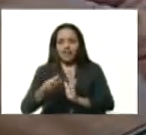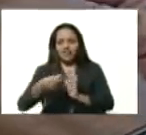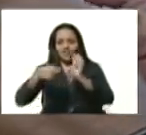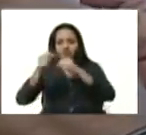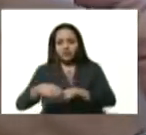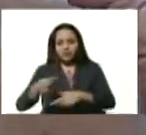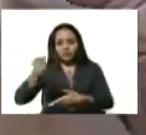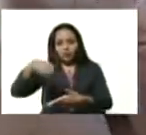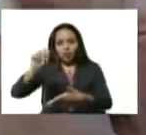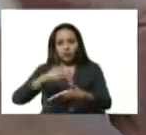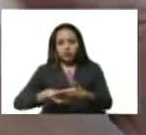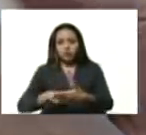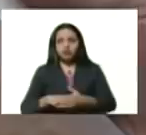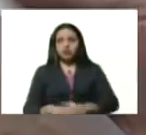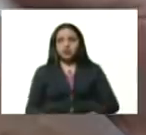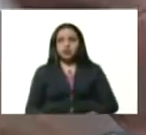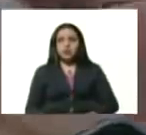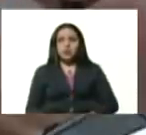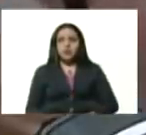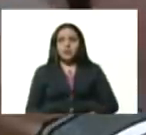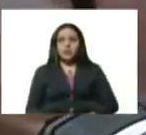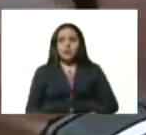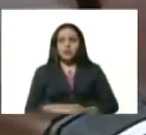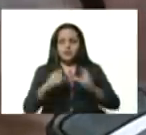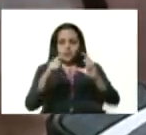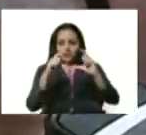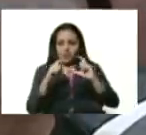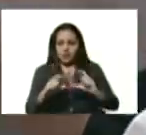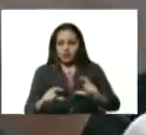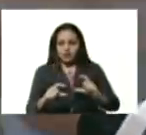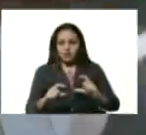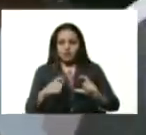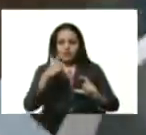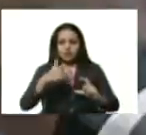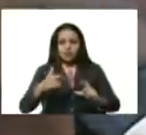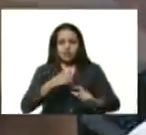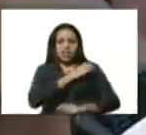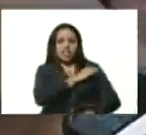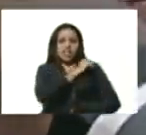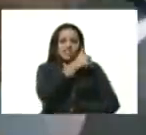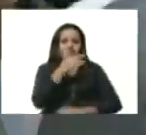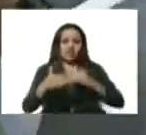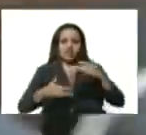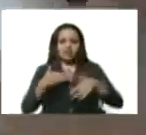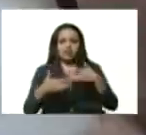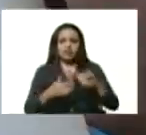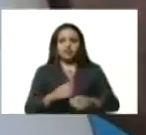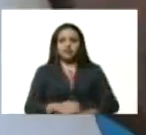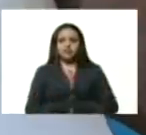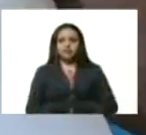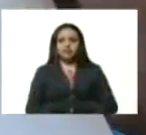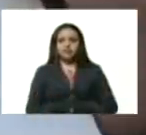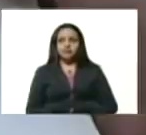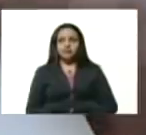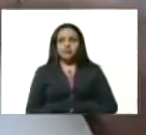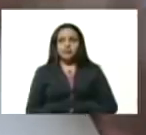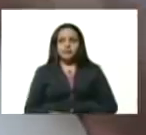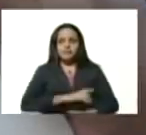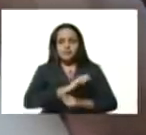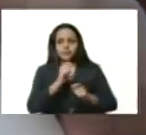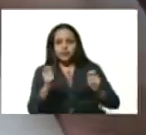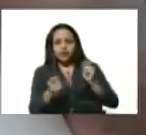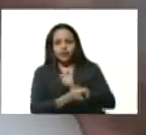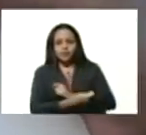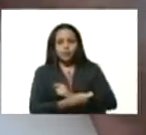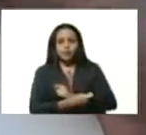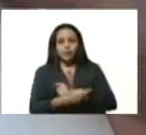Guaidó. Luego Cliver Alcalá Cordones es el jefe de la operación, es defenestrado, ya vamos a ver la prueba de eso, y sustituido por Iván